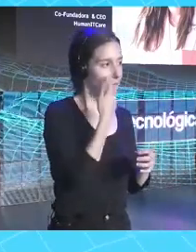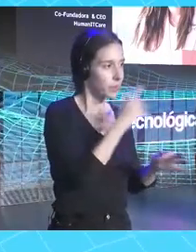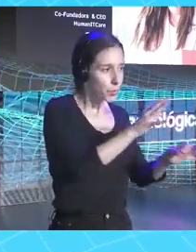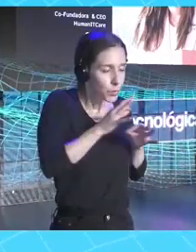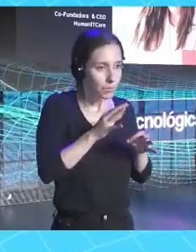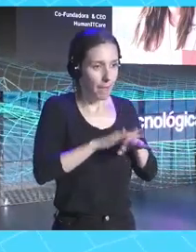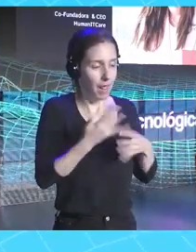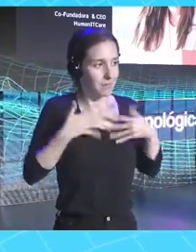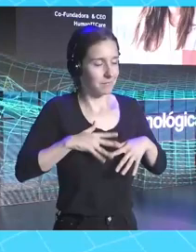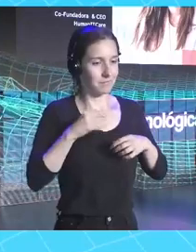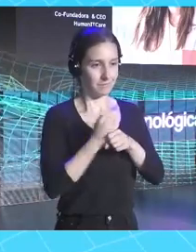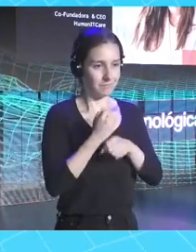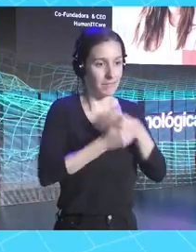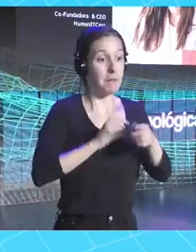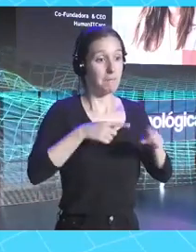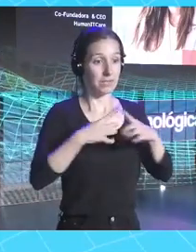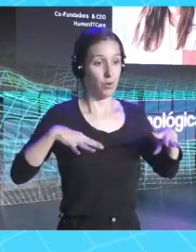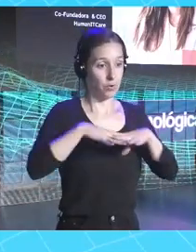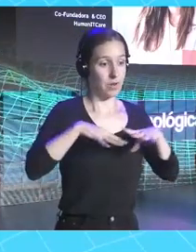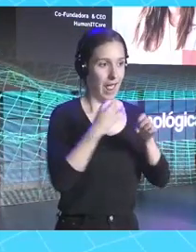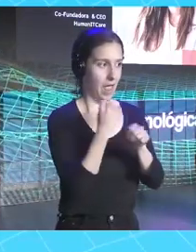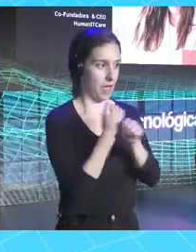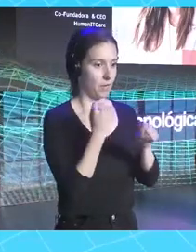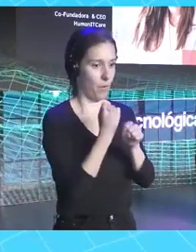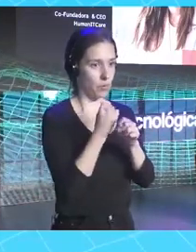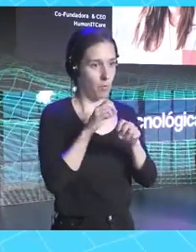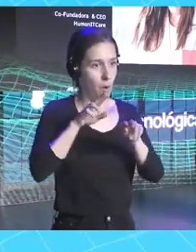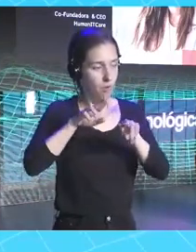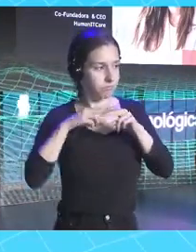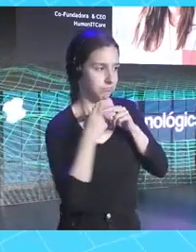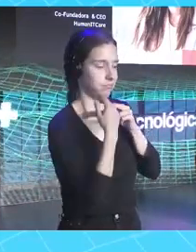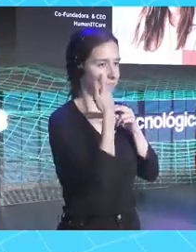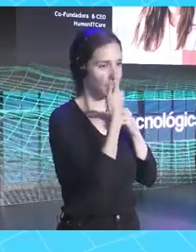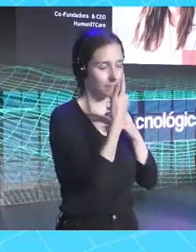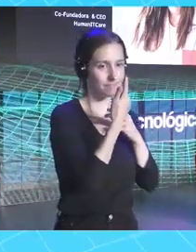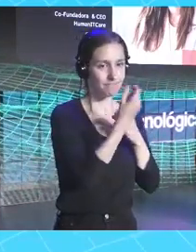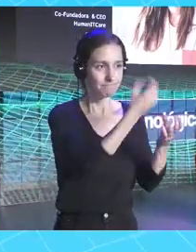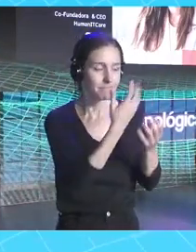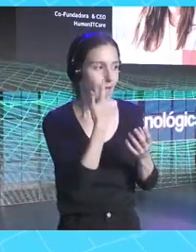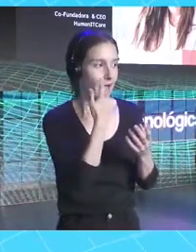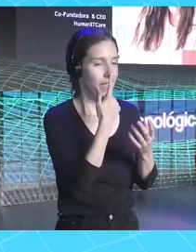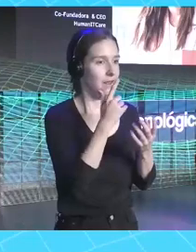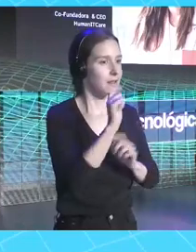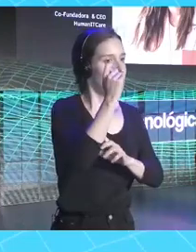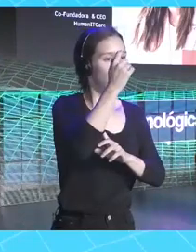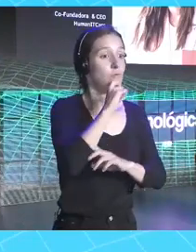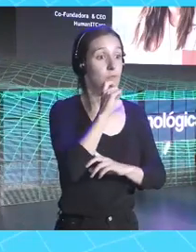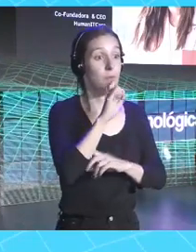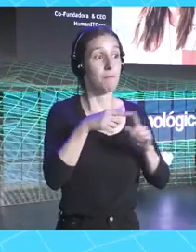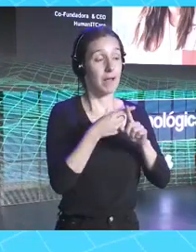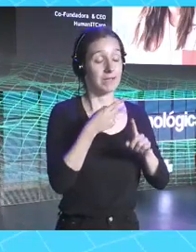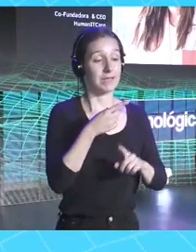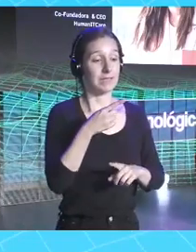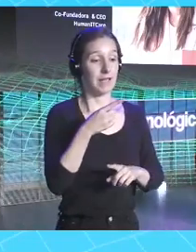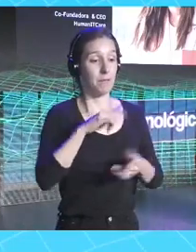que se cree a veces conectando yo conectando con mucha gente no diciendo Oye y esto cómo lo habéis conseguido y bueno el proceso de selección para el ic que es esta